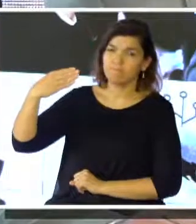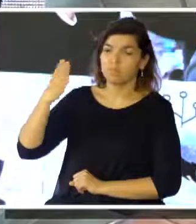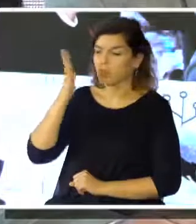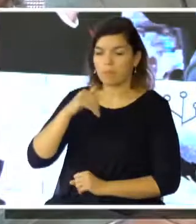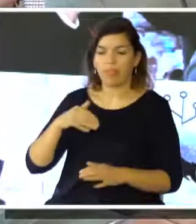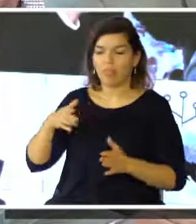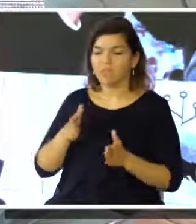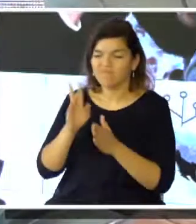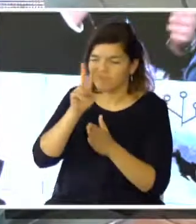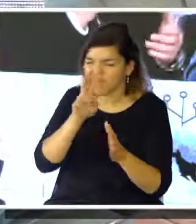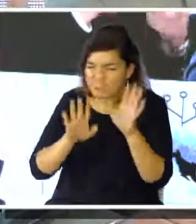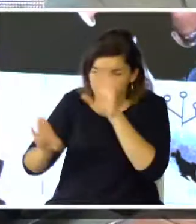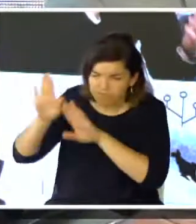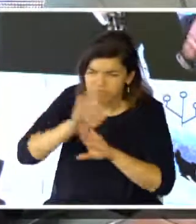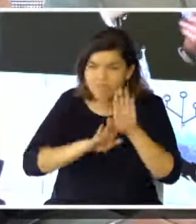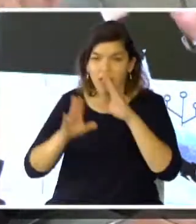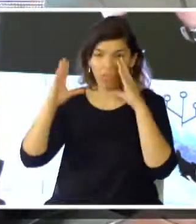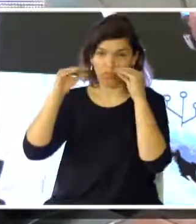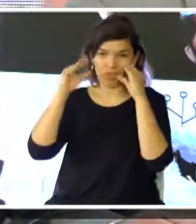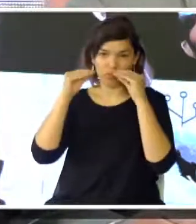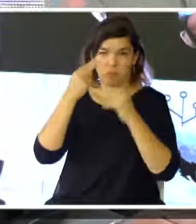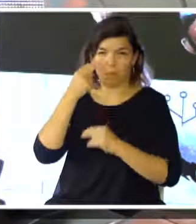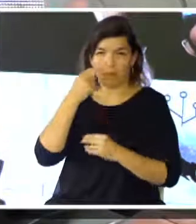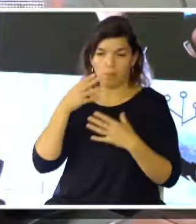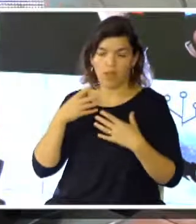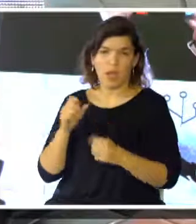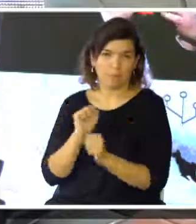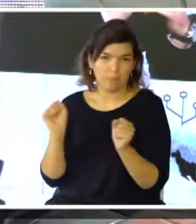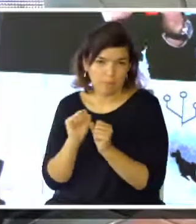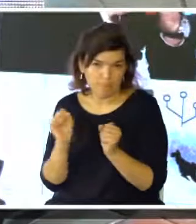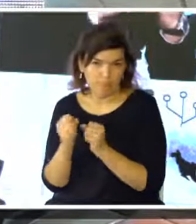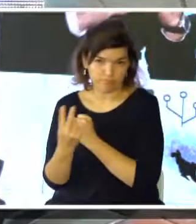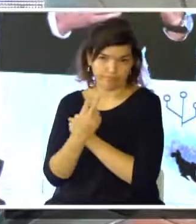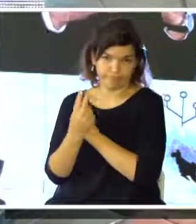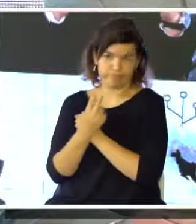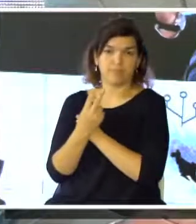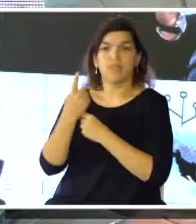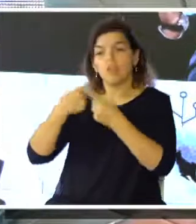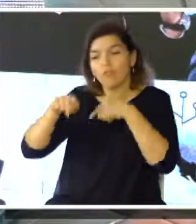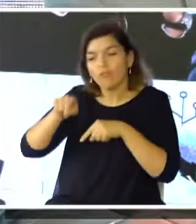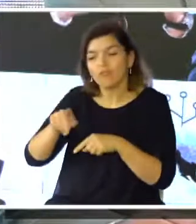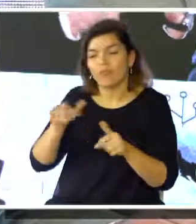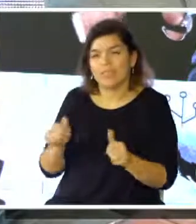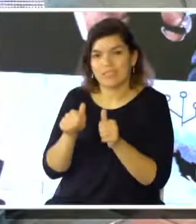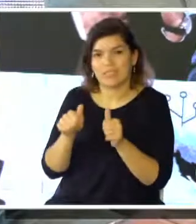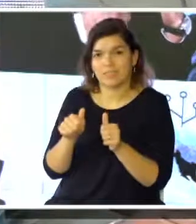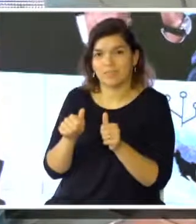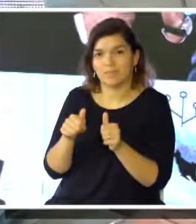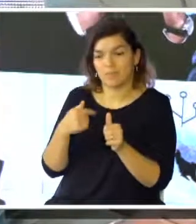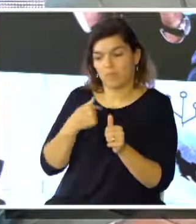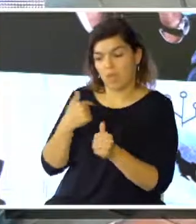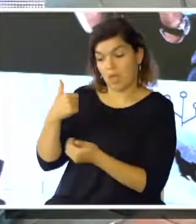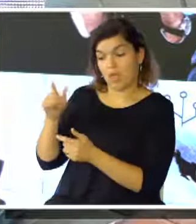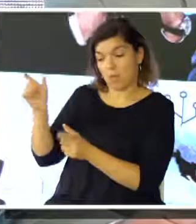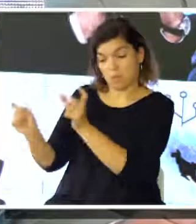caminar porque no ve sobre todo de noche con los problemas de inseguridad que tenemos pero todo eso hace que el ciudadano